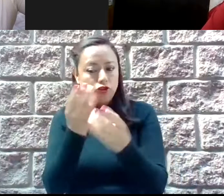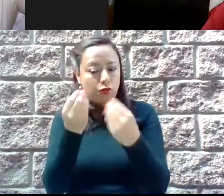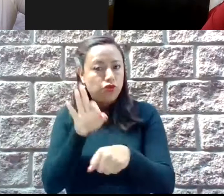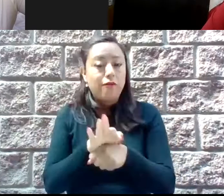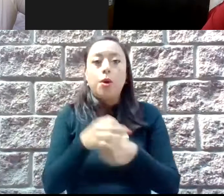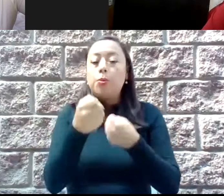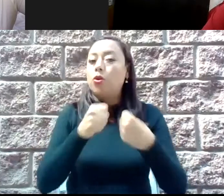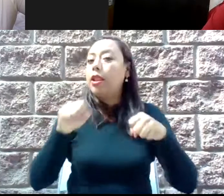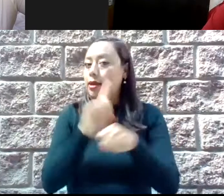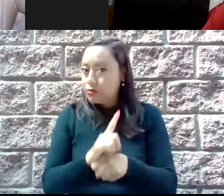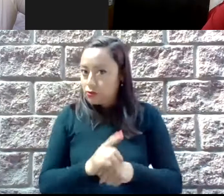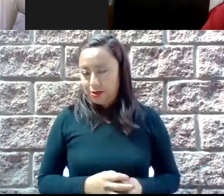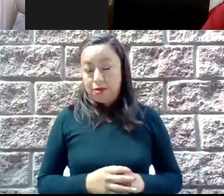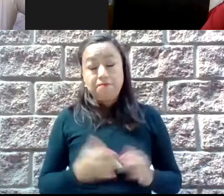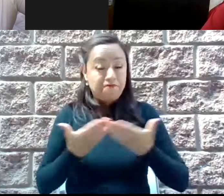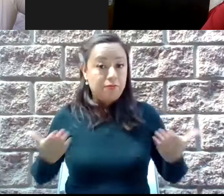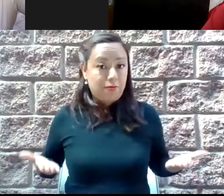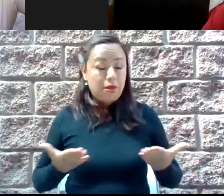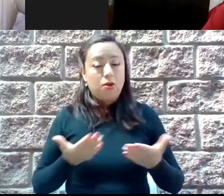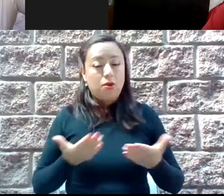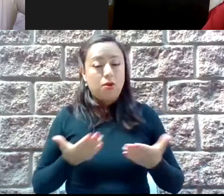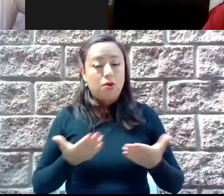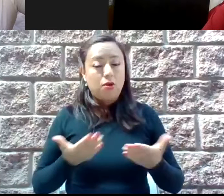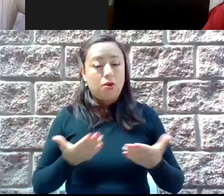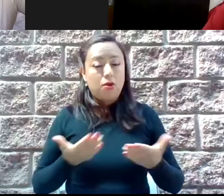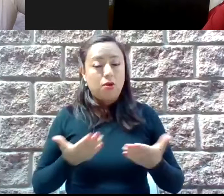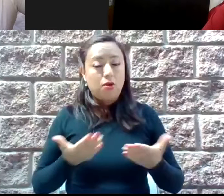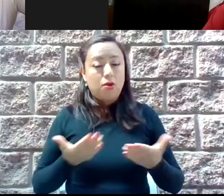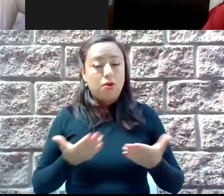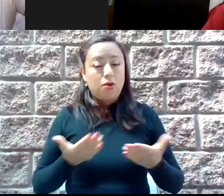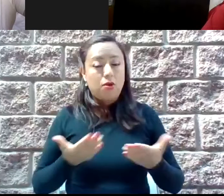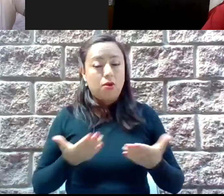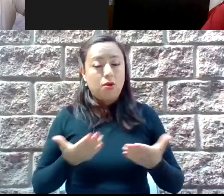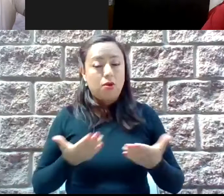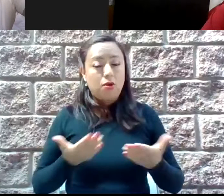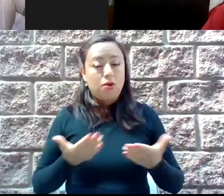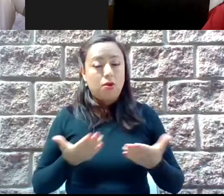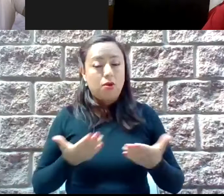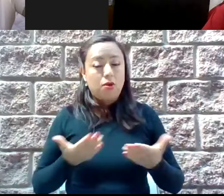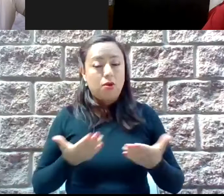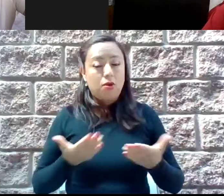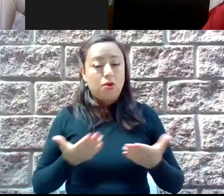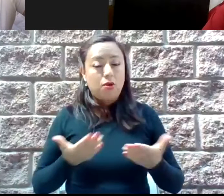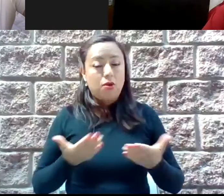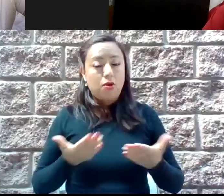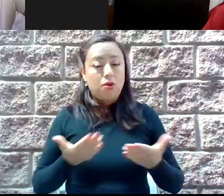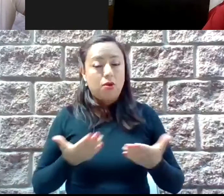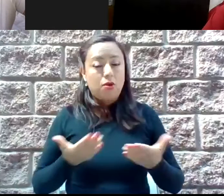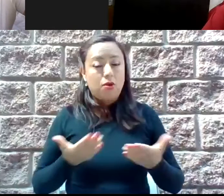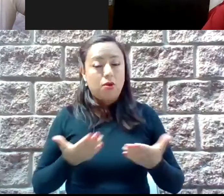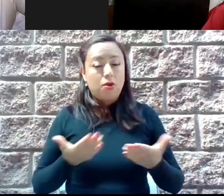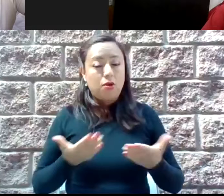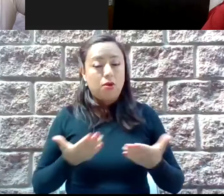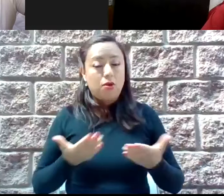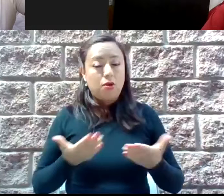Posterior al análisis de los méritos y logros de cada candidato, así como los elementos que sustentaban la postulación, el presente